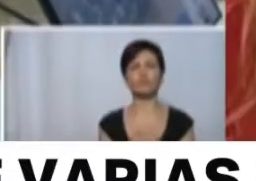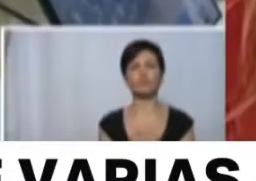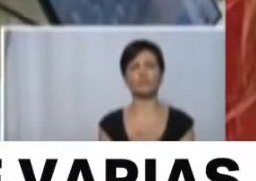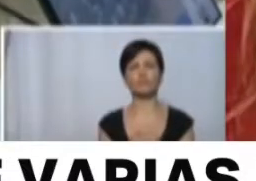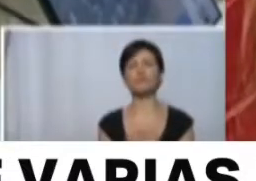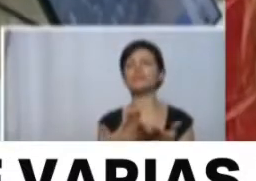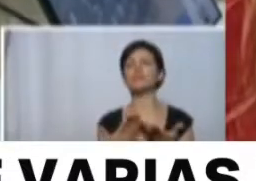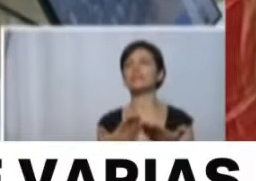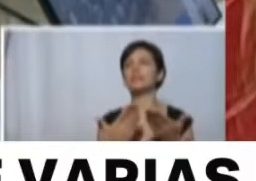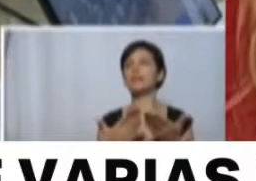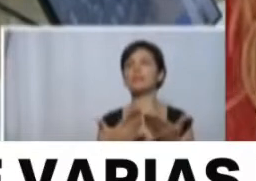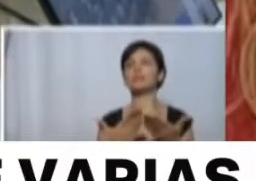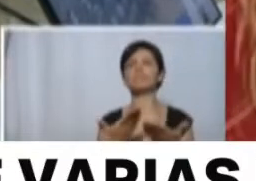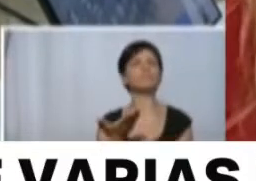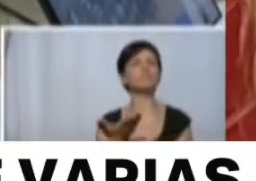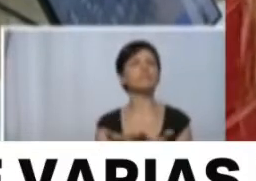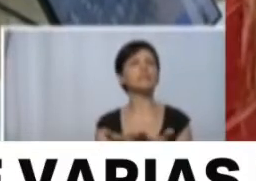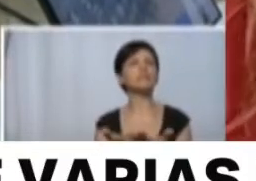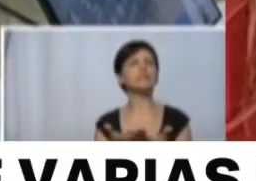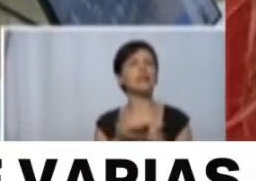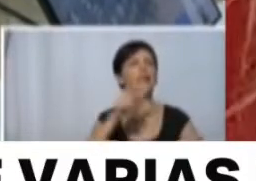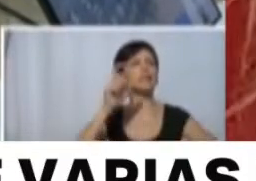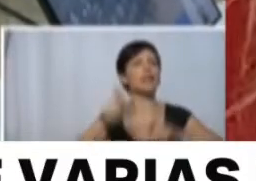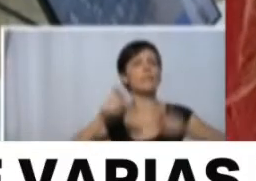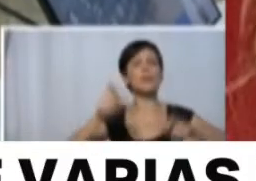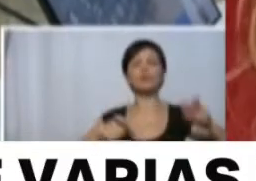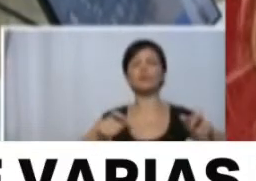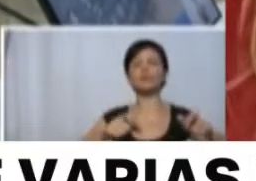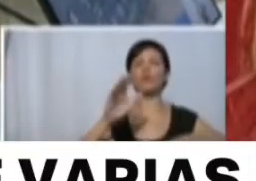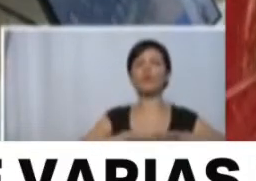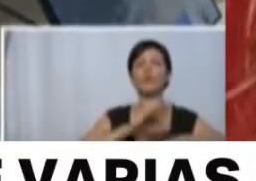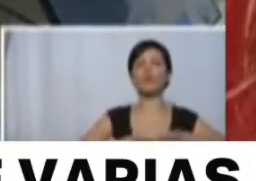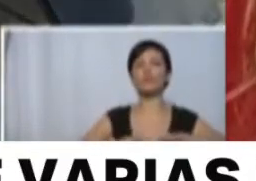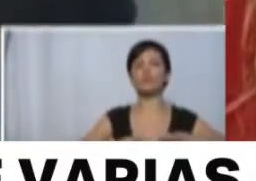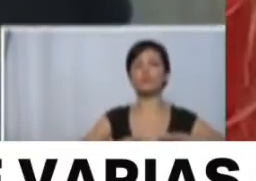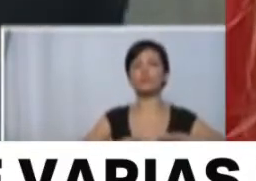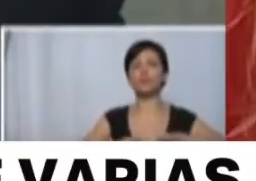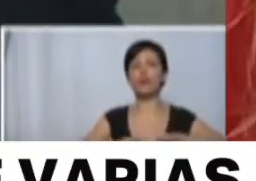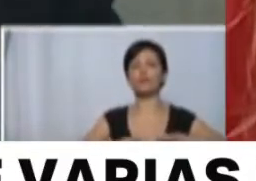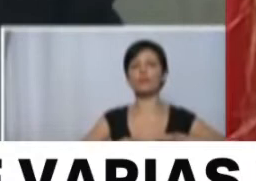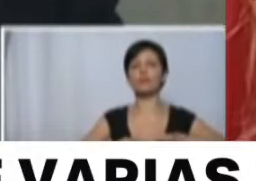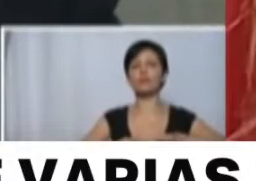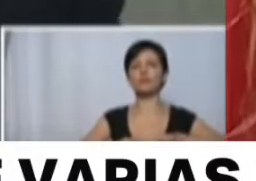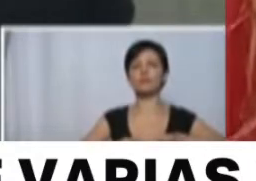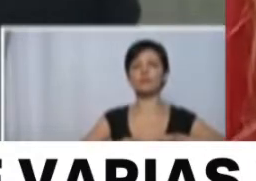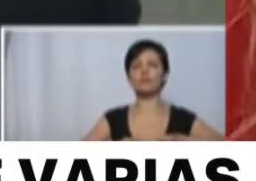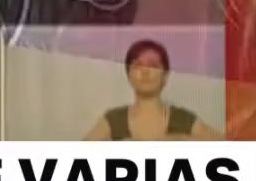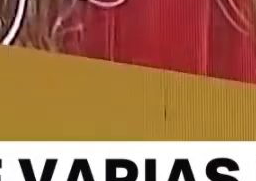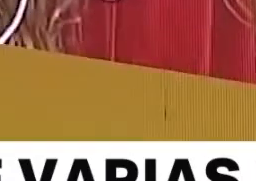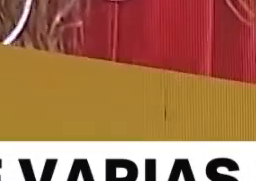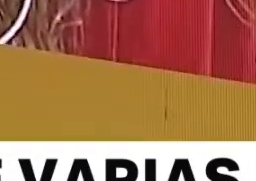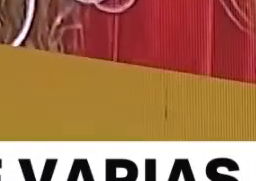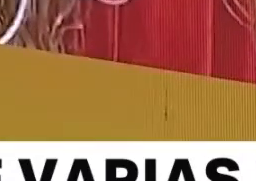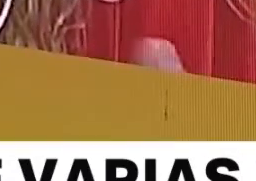5 circunscripciones del colegios de abogados de la provincia, que es una ley de licencias para abogados, abogadas y procuradores,